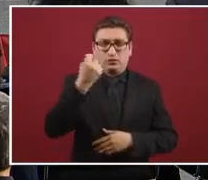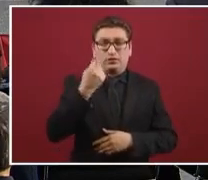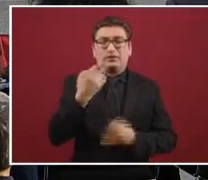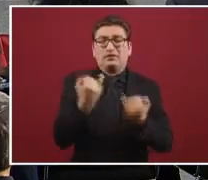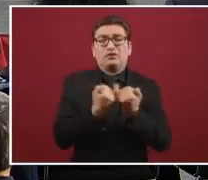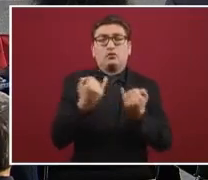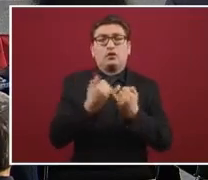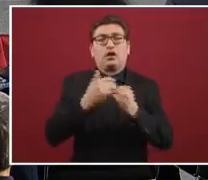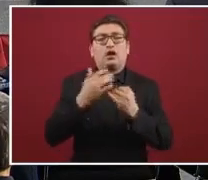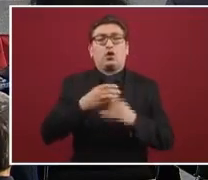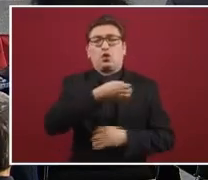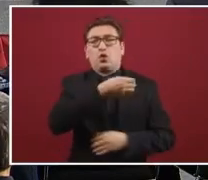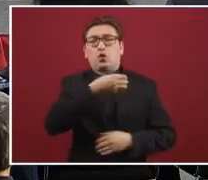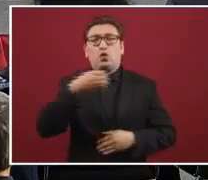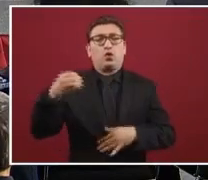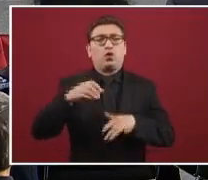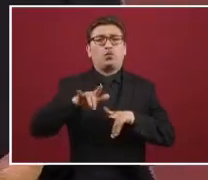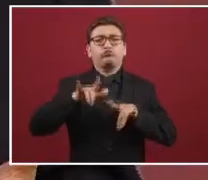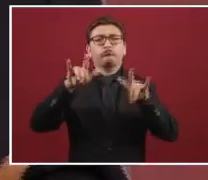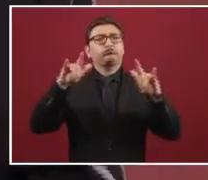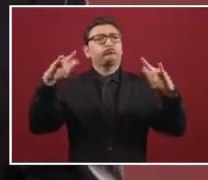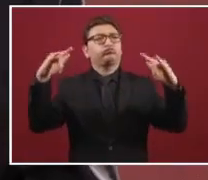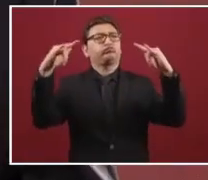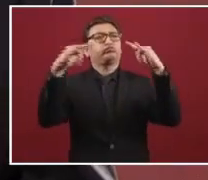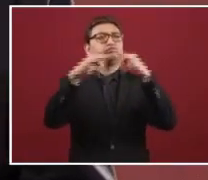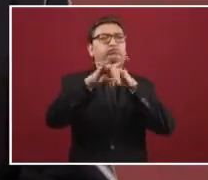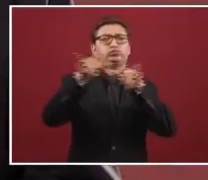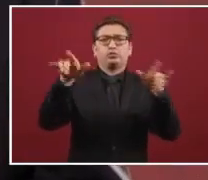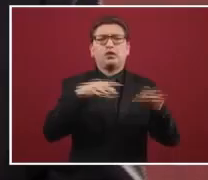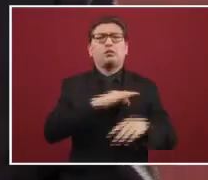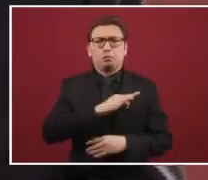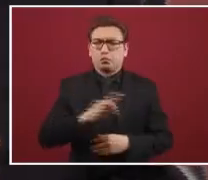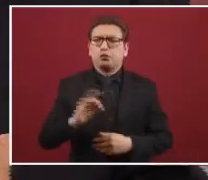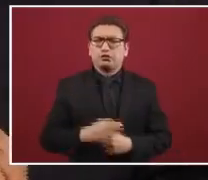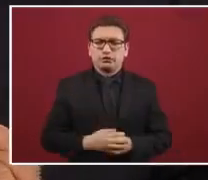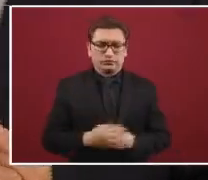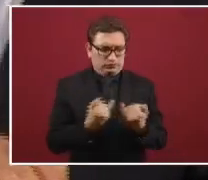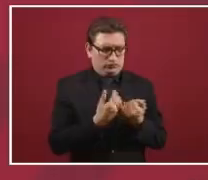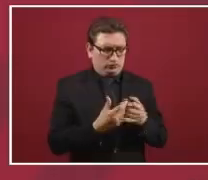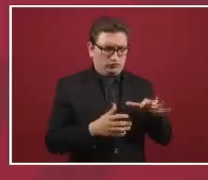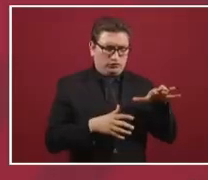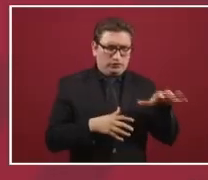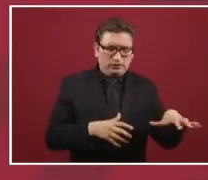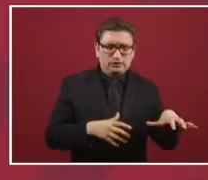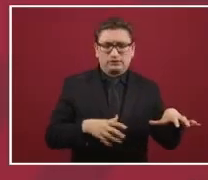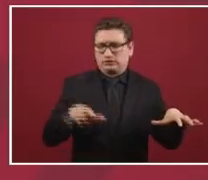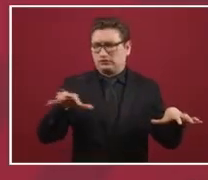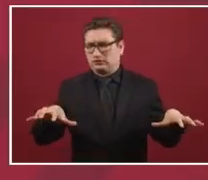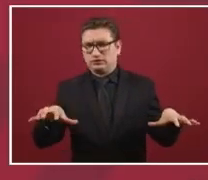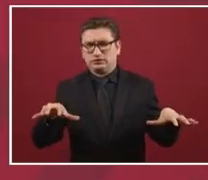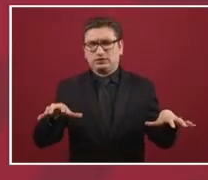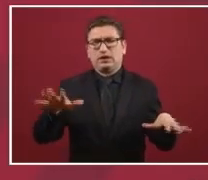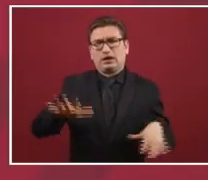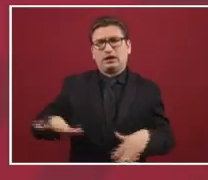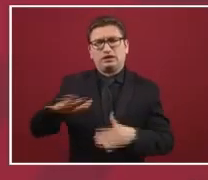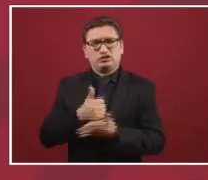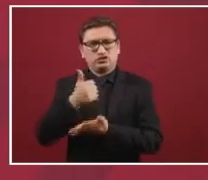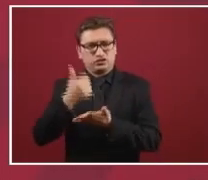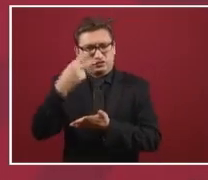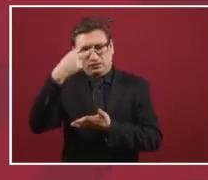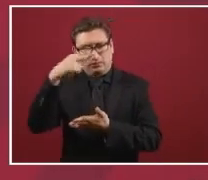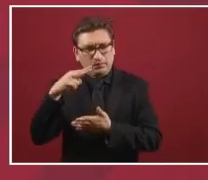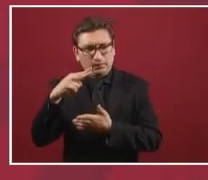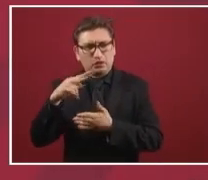aéreo para tener funcionando al mismo tiempo el aeropuerto de la Ciudad de México,